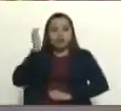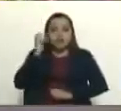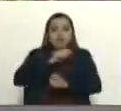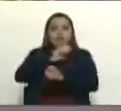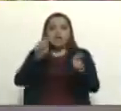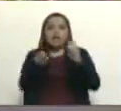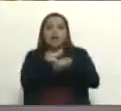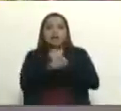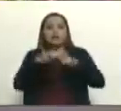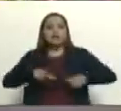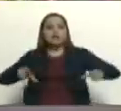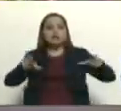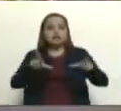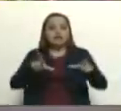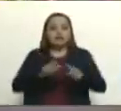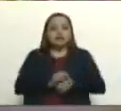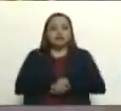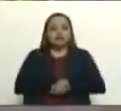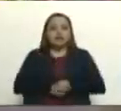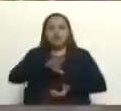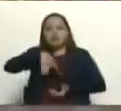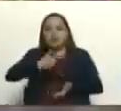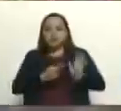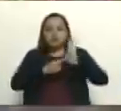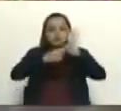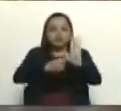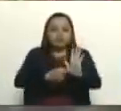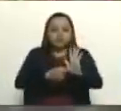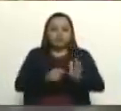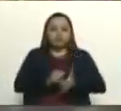de paisaje, nos puede dejar.